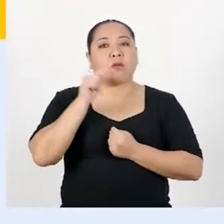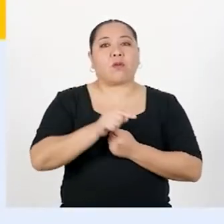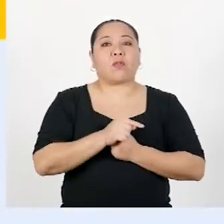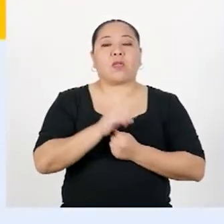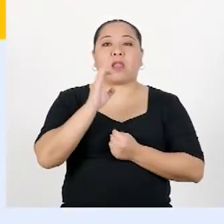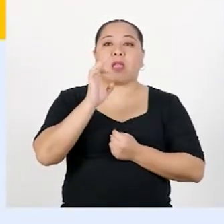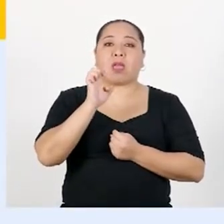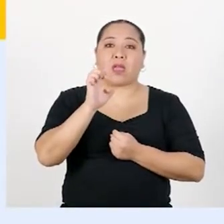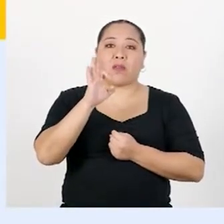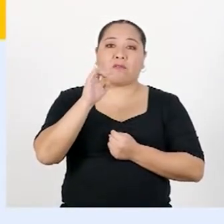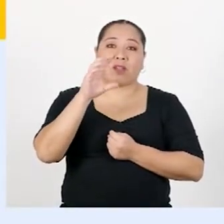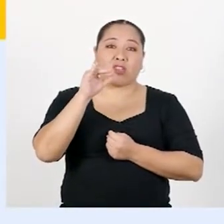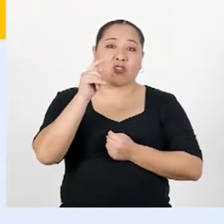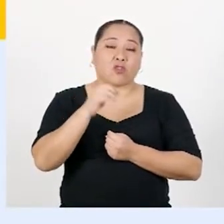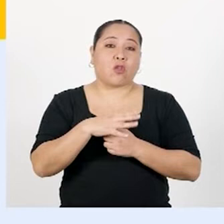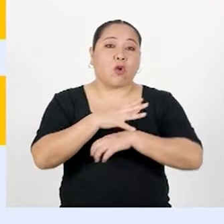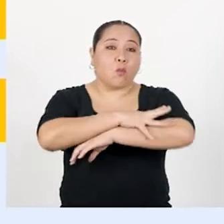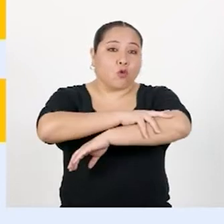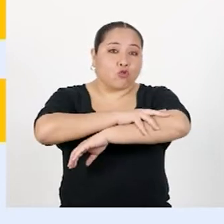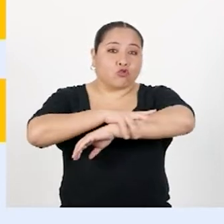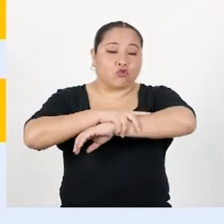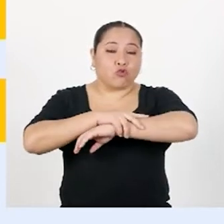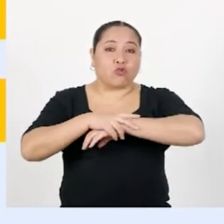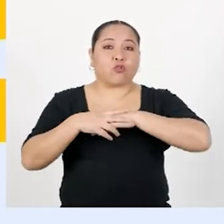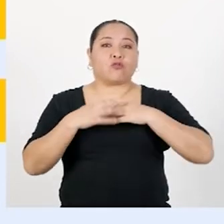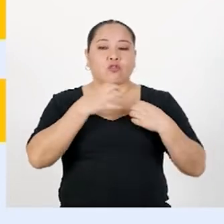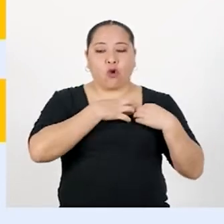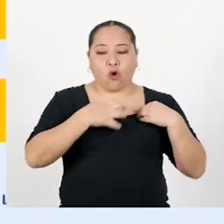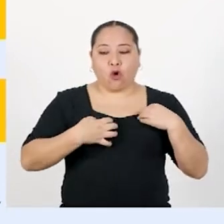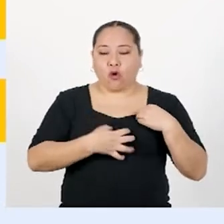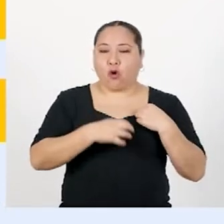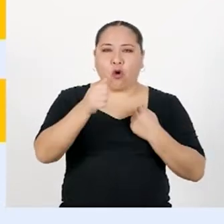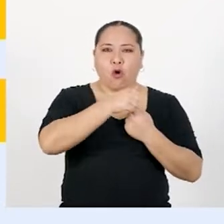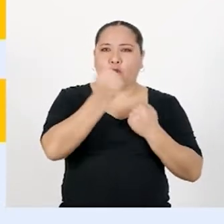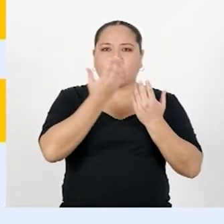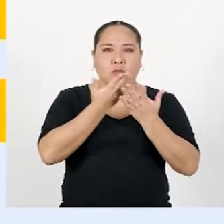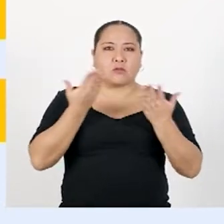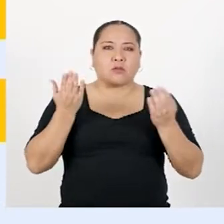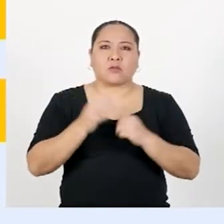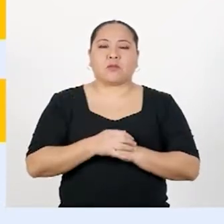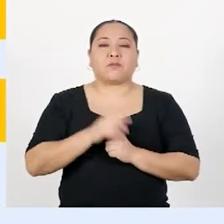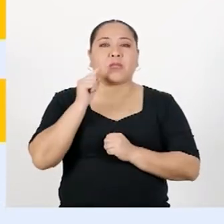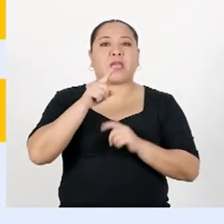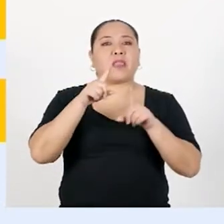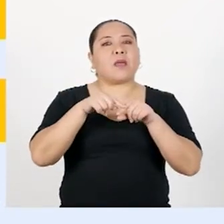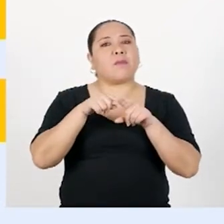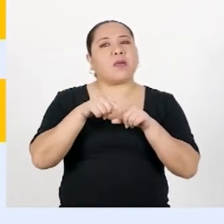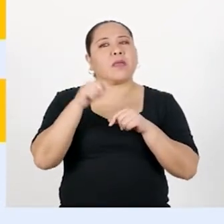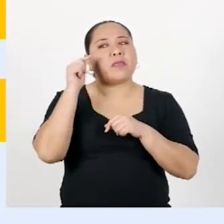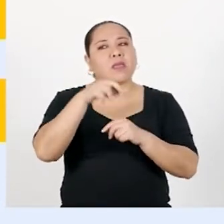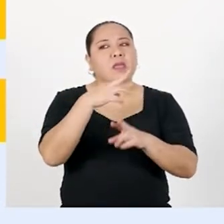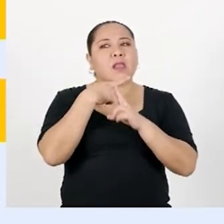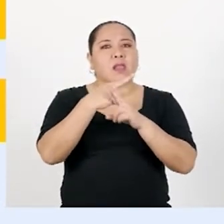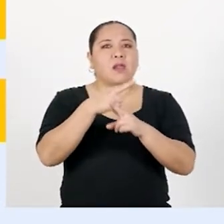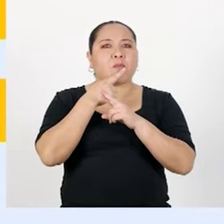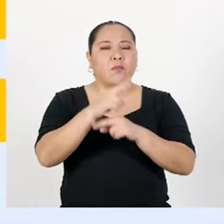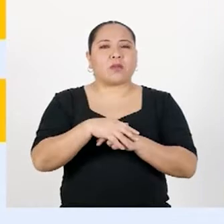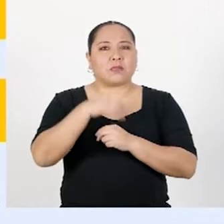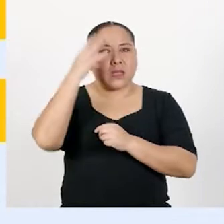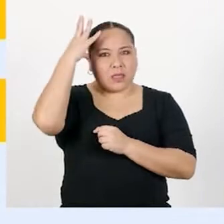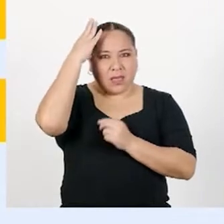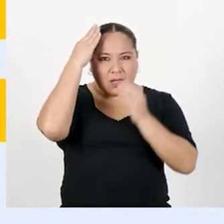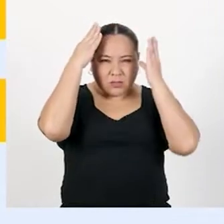el efector, que son los músculos, órganos y otras estructuras que dependen de la respuesta